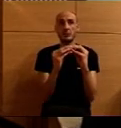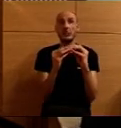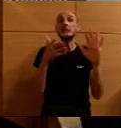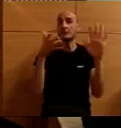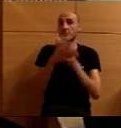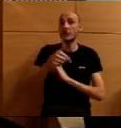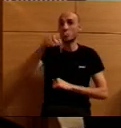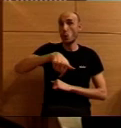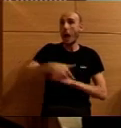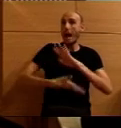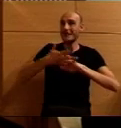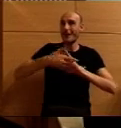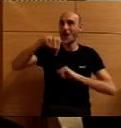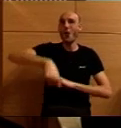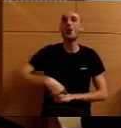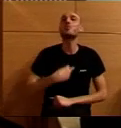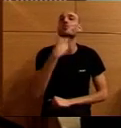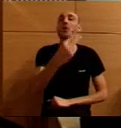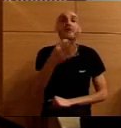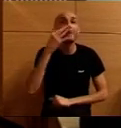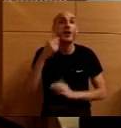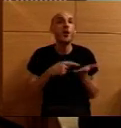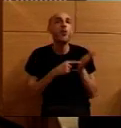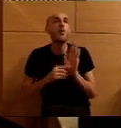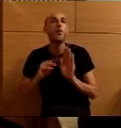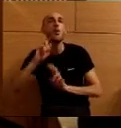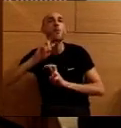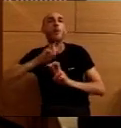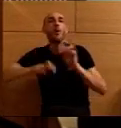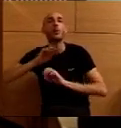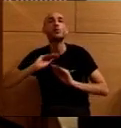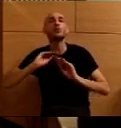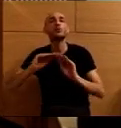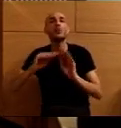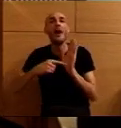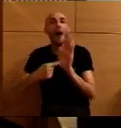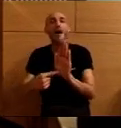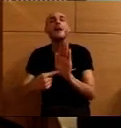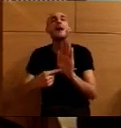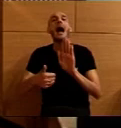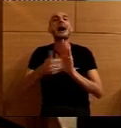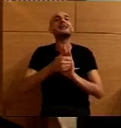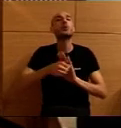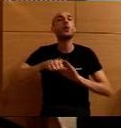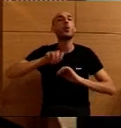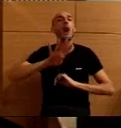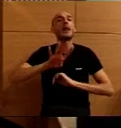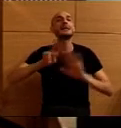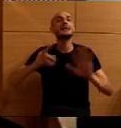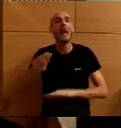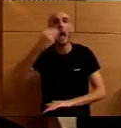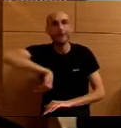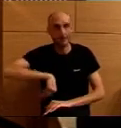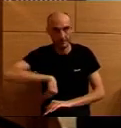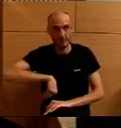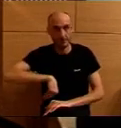no hablan del artículo 47, solo hablan del artículo 33. Nosotros también respetamos el derecho a